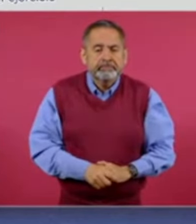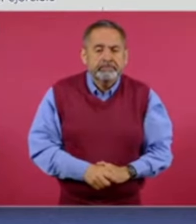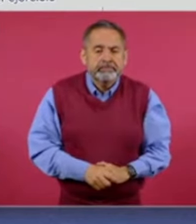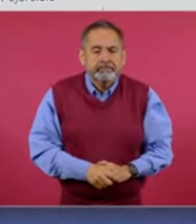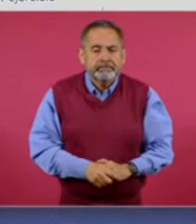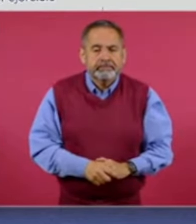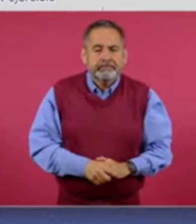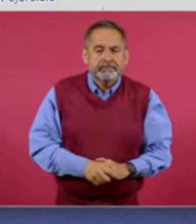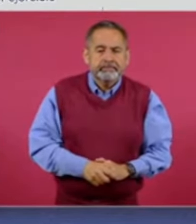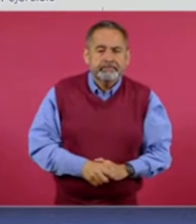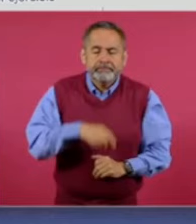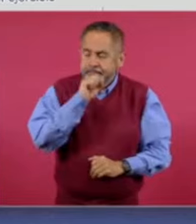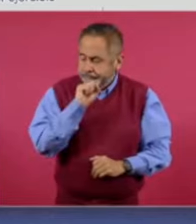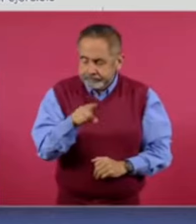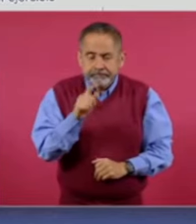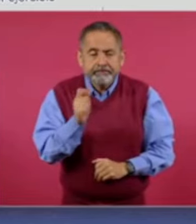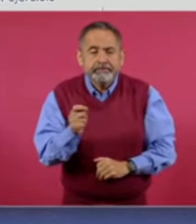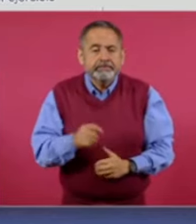También